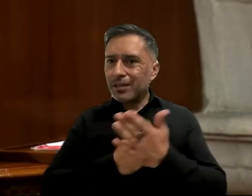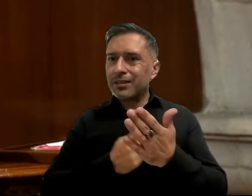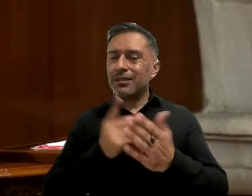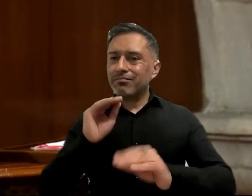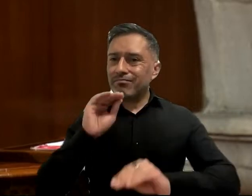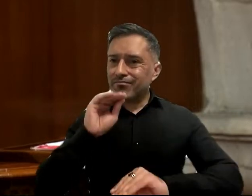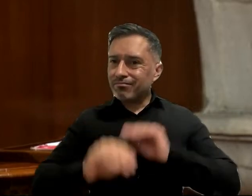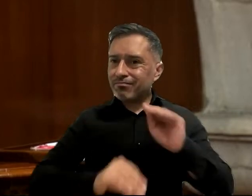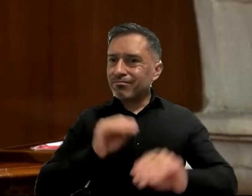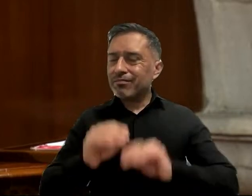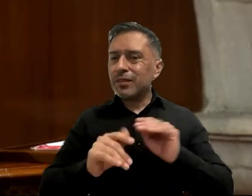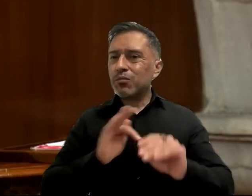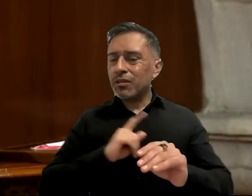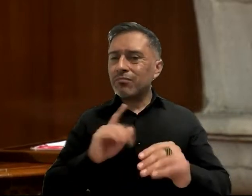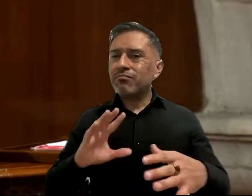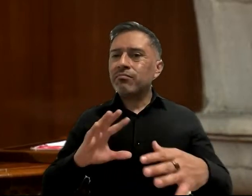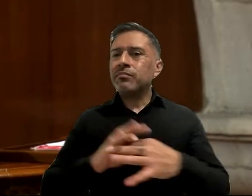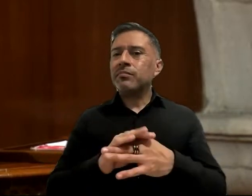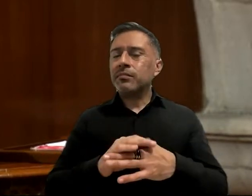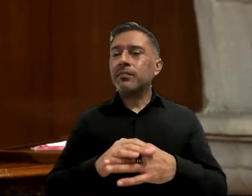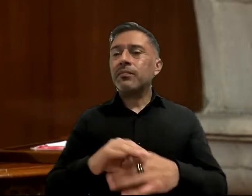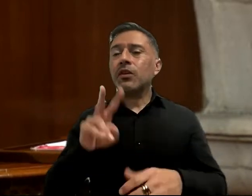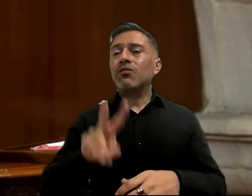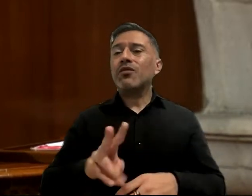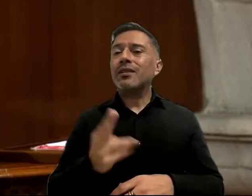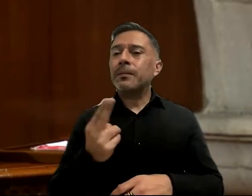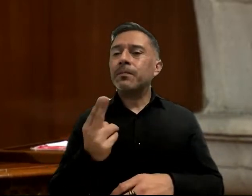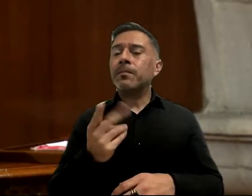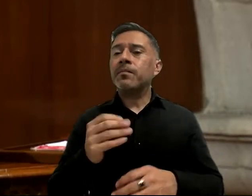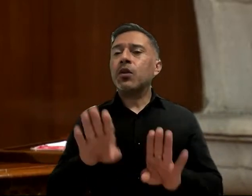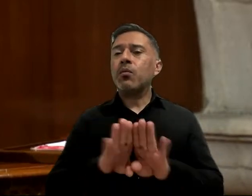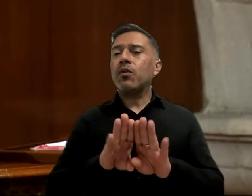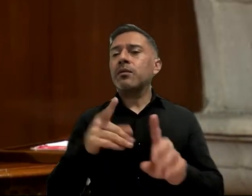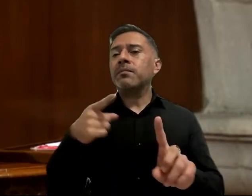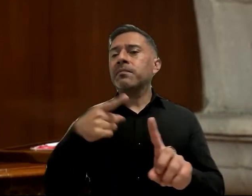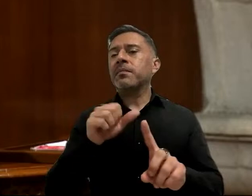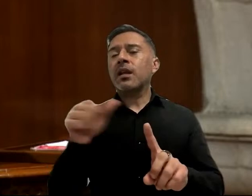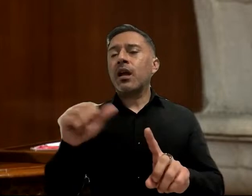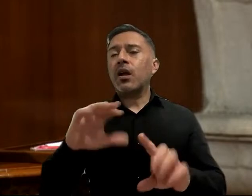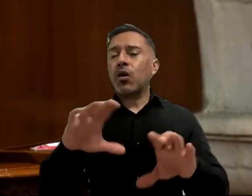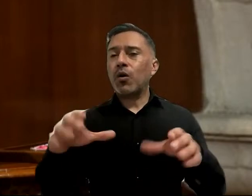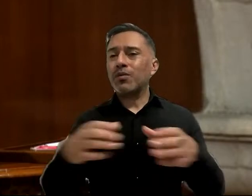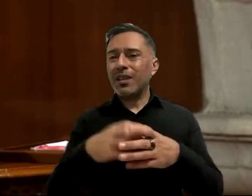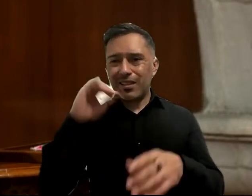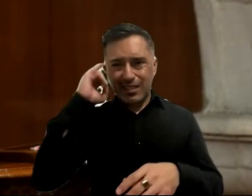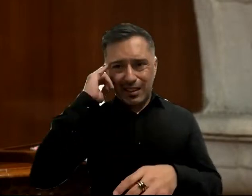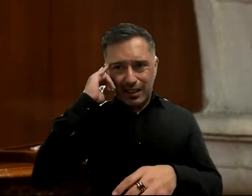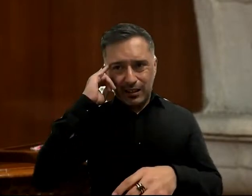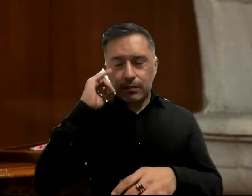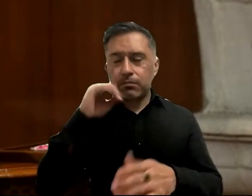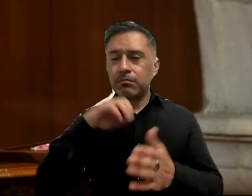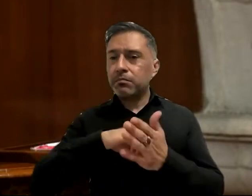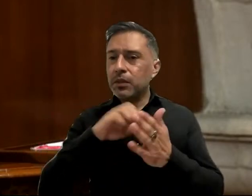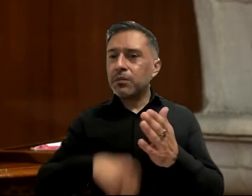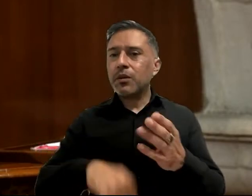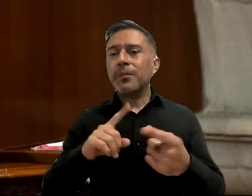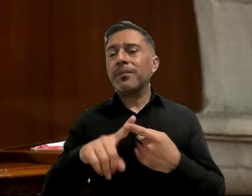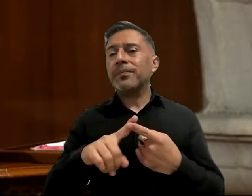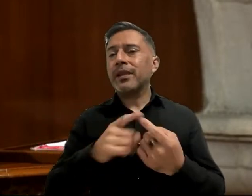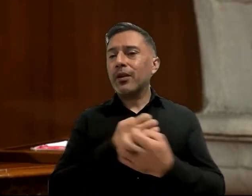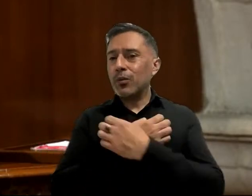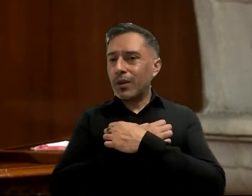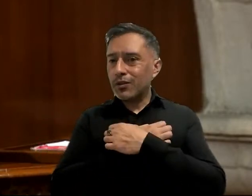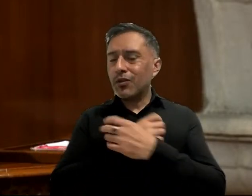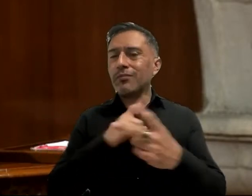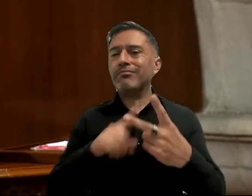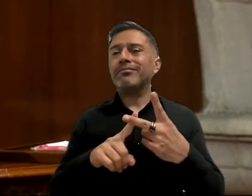programas que aborden las reales necesidades específicas de la comunidad indígena, como la educación, la